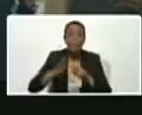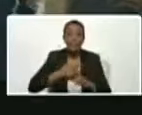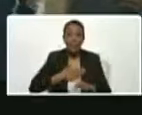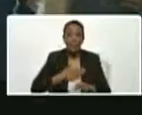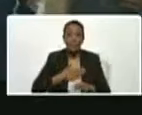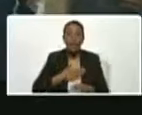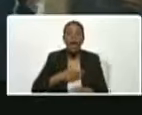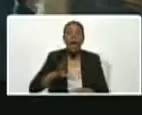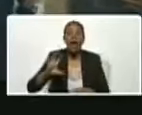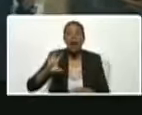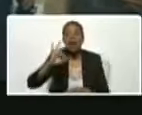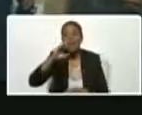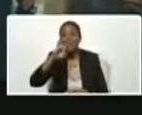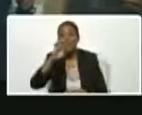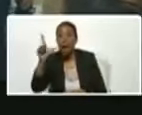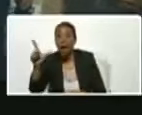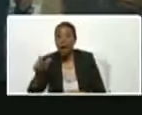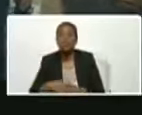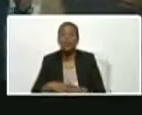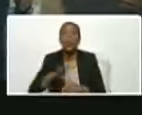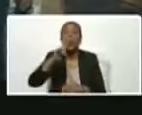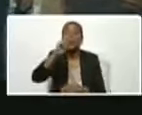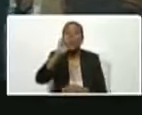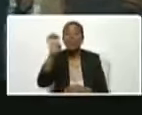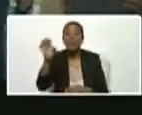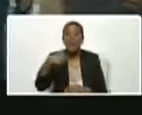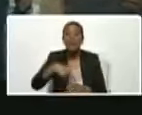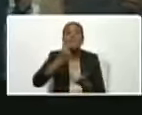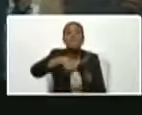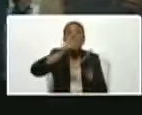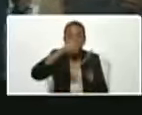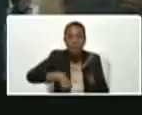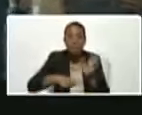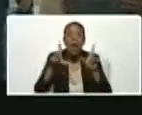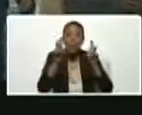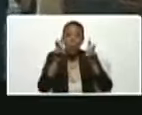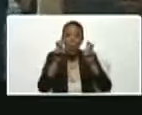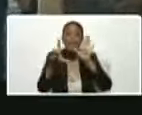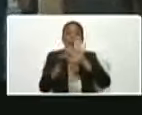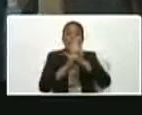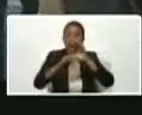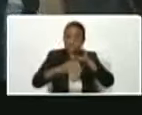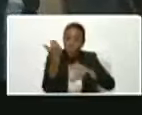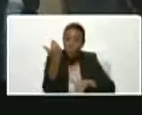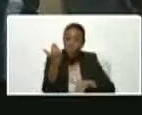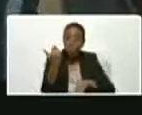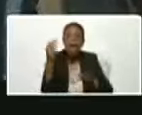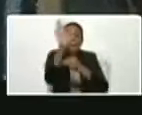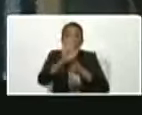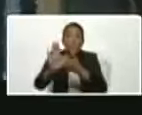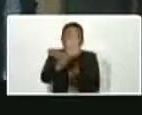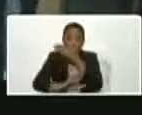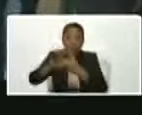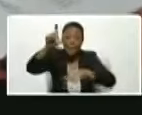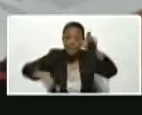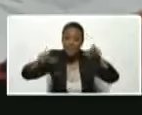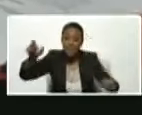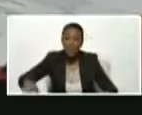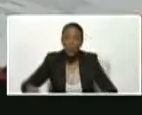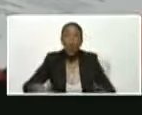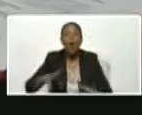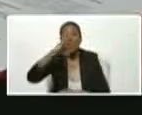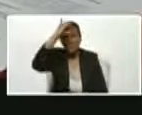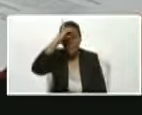Rafael urdaneta desde cabima firmo la nueva y moderna ley para proteger a las personas